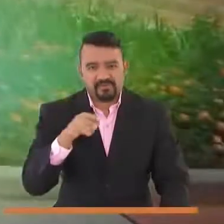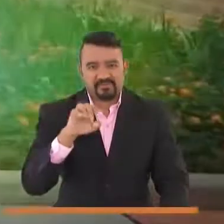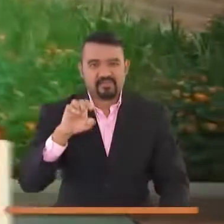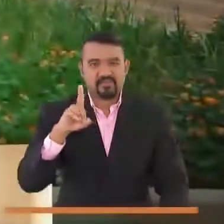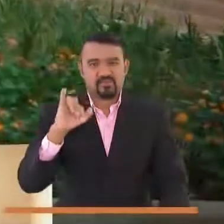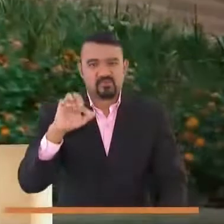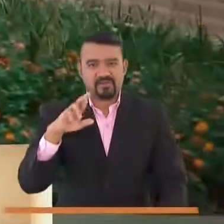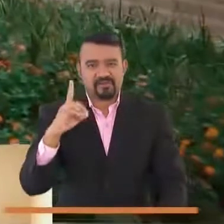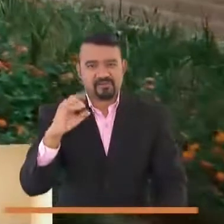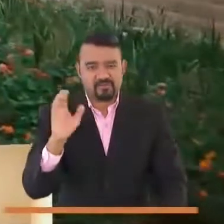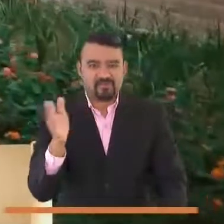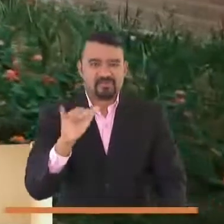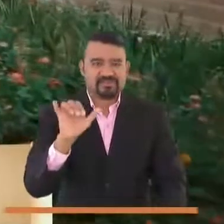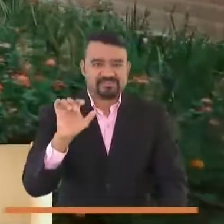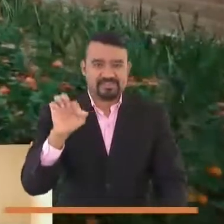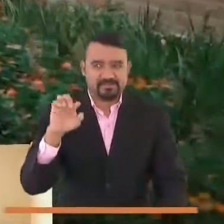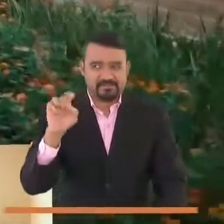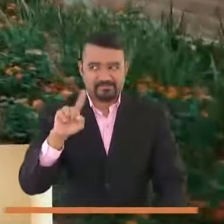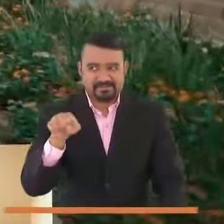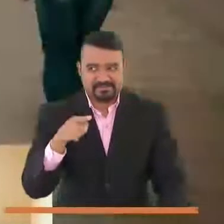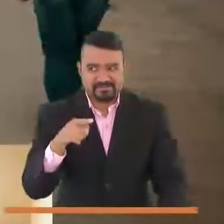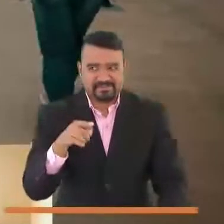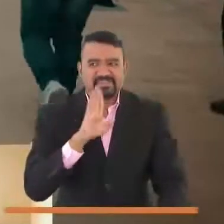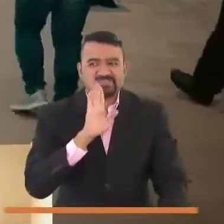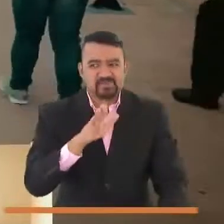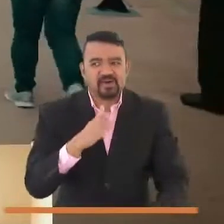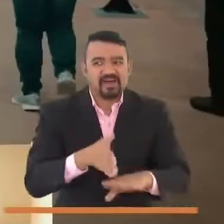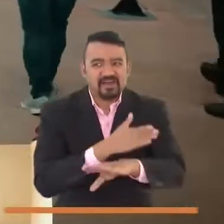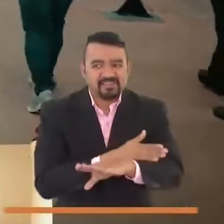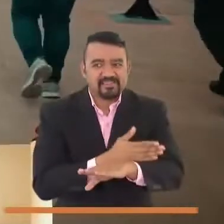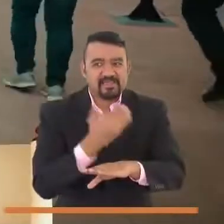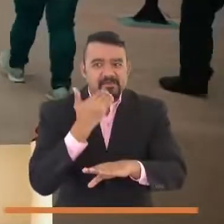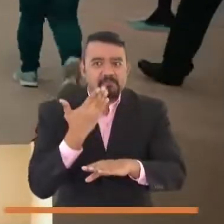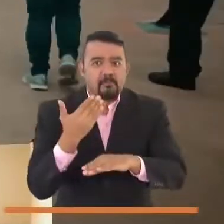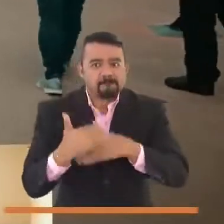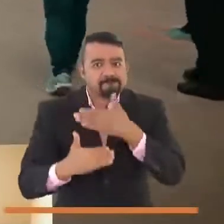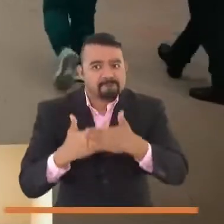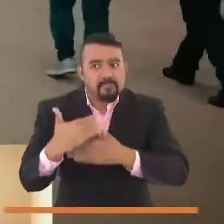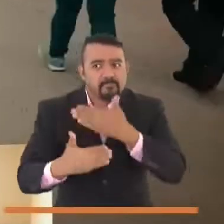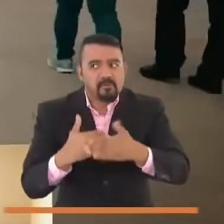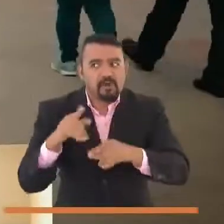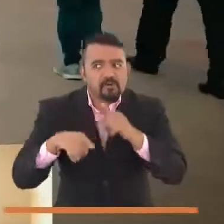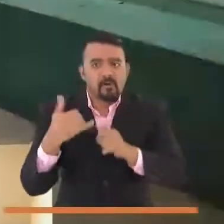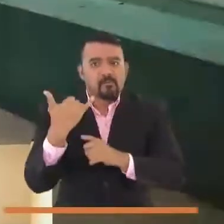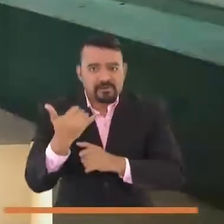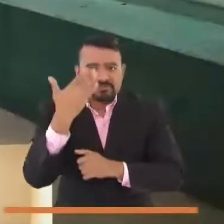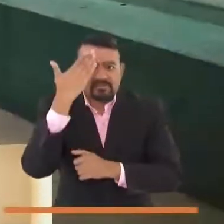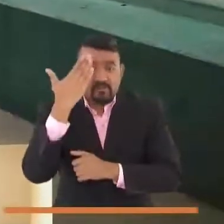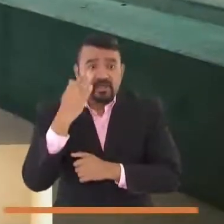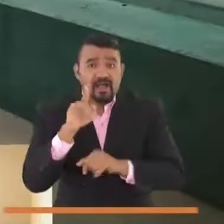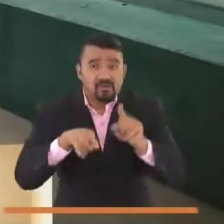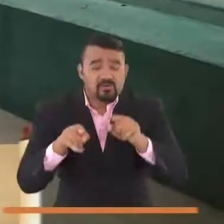Ley. El establecimiento de dicho almacén produjo que la comunidad poco a poco fuera tomándose este espacio y exigiendo